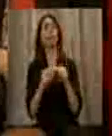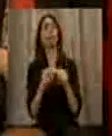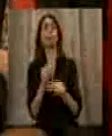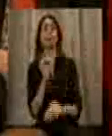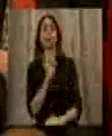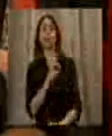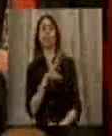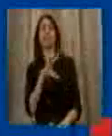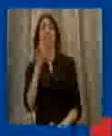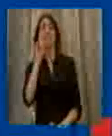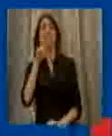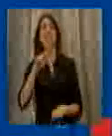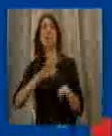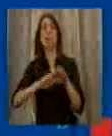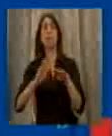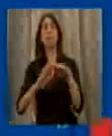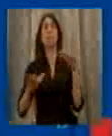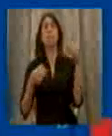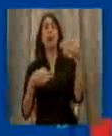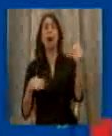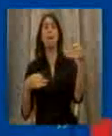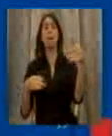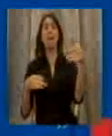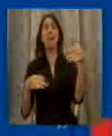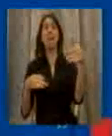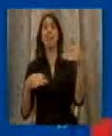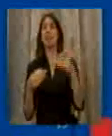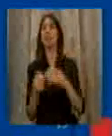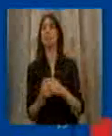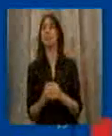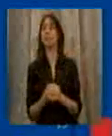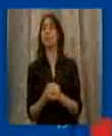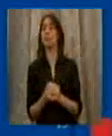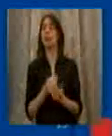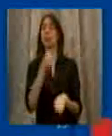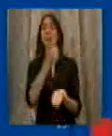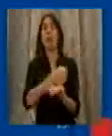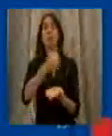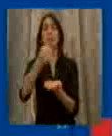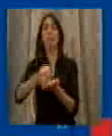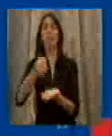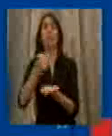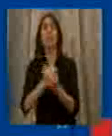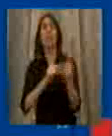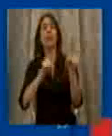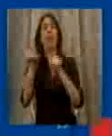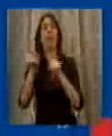Chile sin papeleo, dentro de